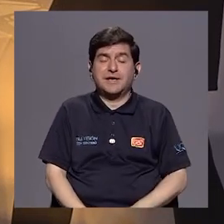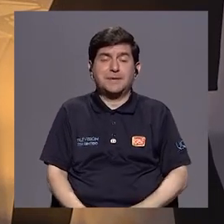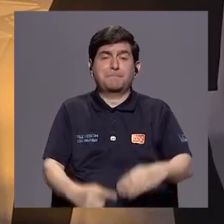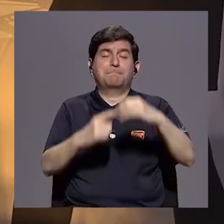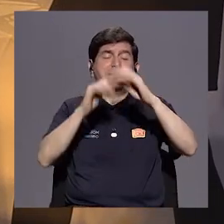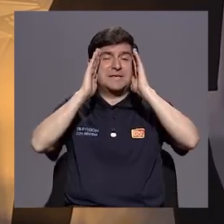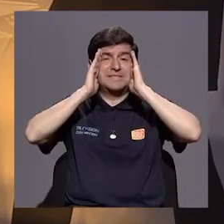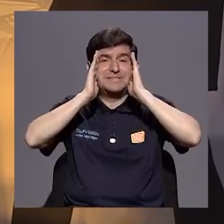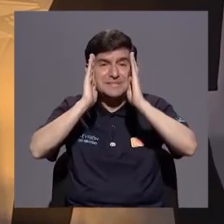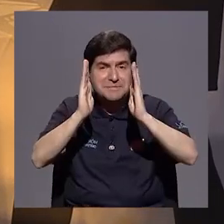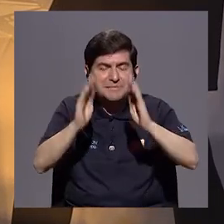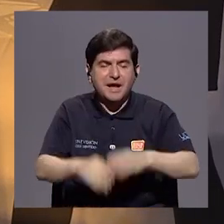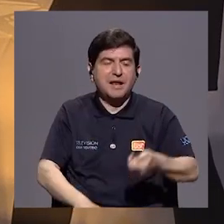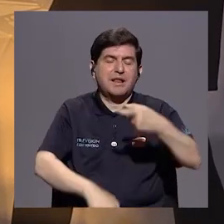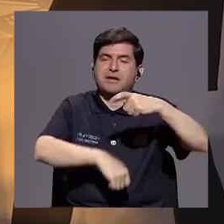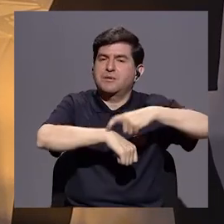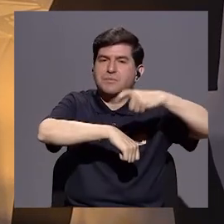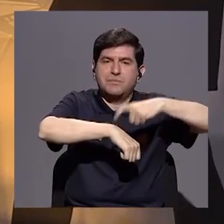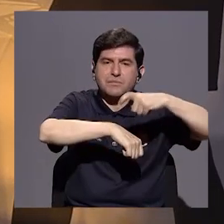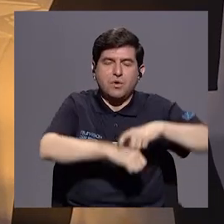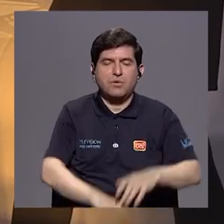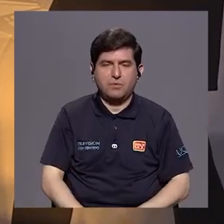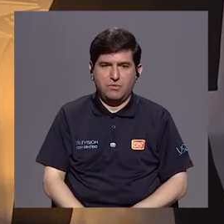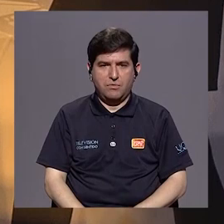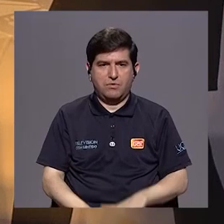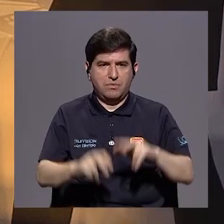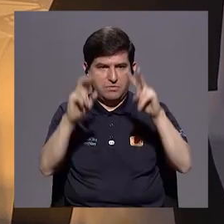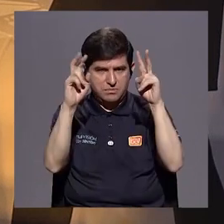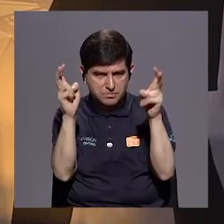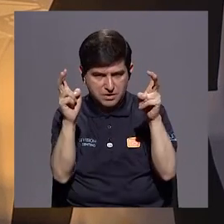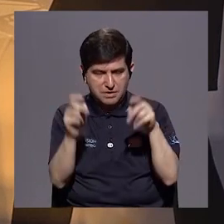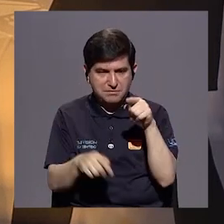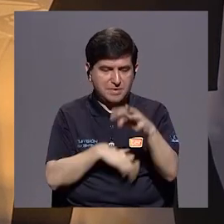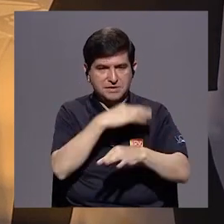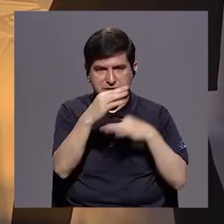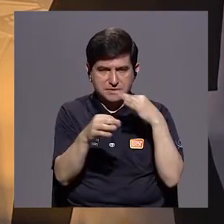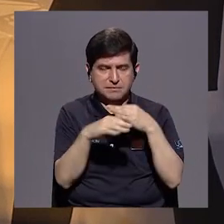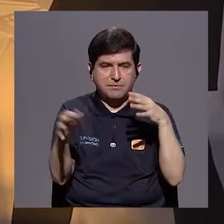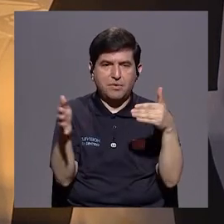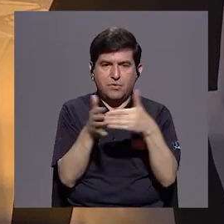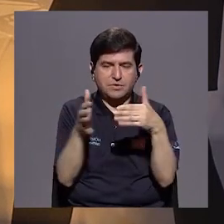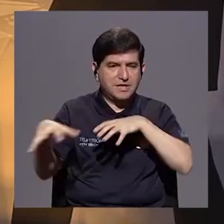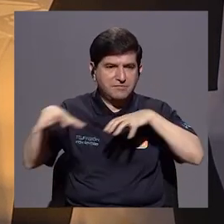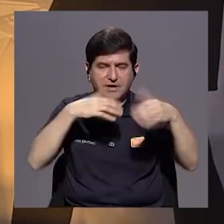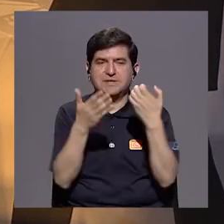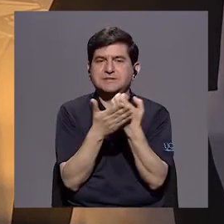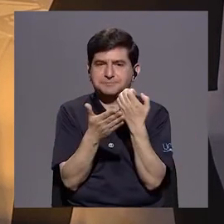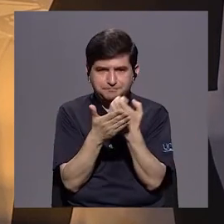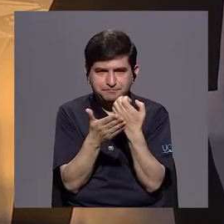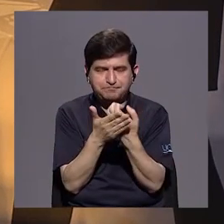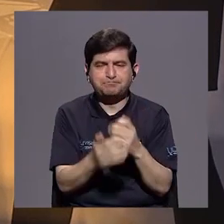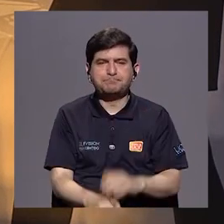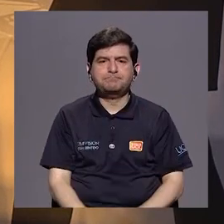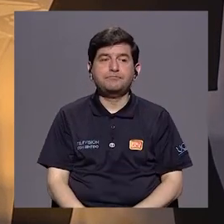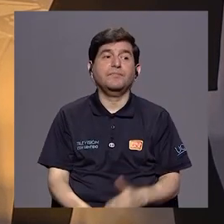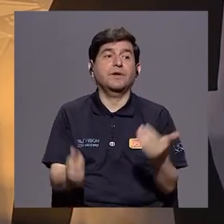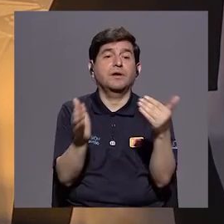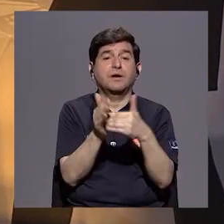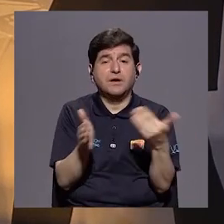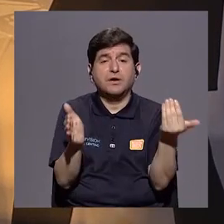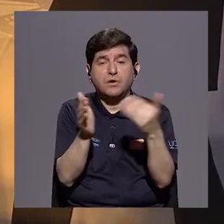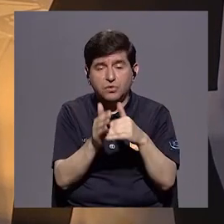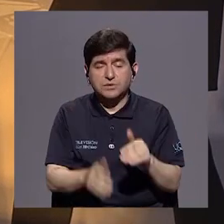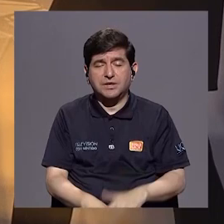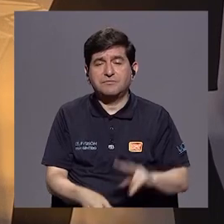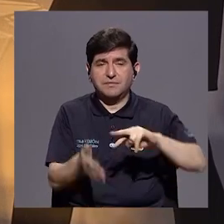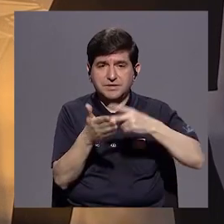priorizar en el corto plazo atender temas como es la reactivación económica que otra vez